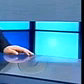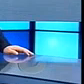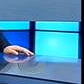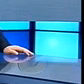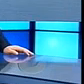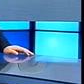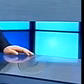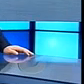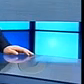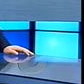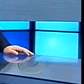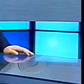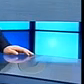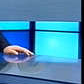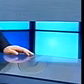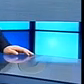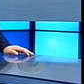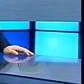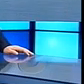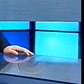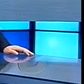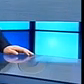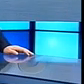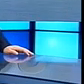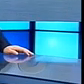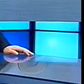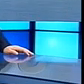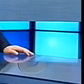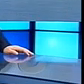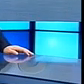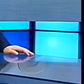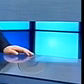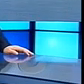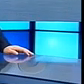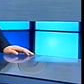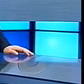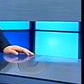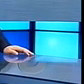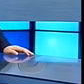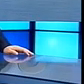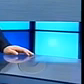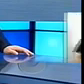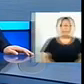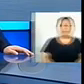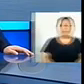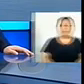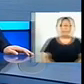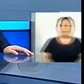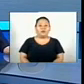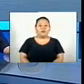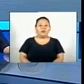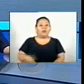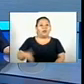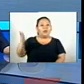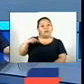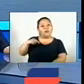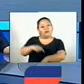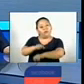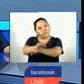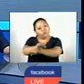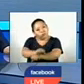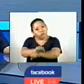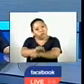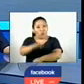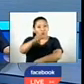tenemos más de noticiero hechos este fin de semana se va a celebrar el día de la emancipación de afroamericanos durante la esclavitud a diferencia de